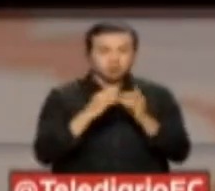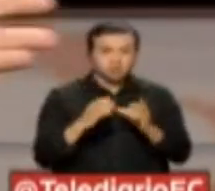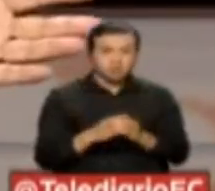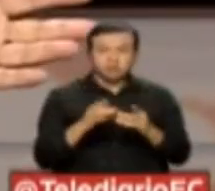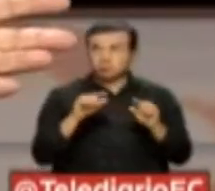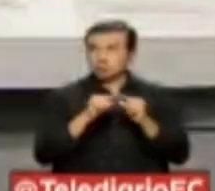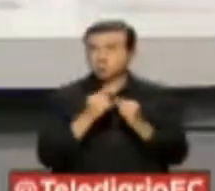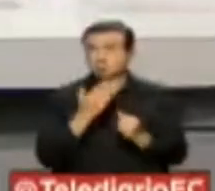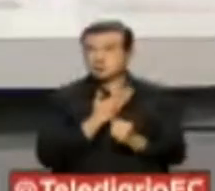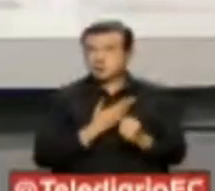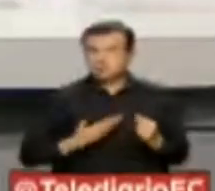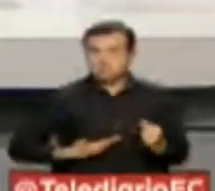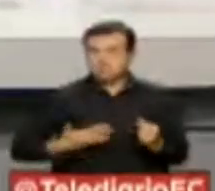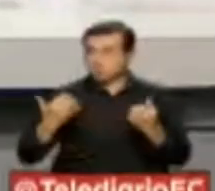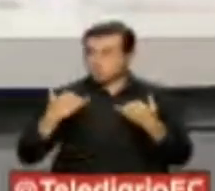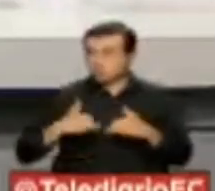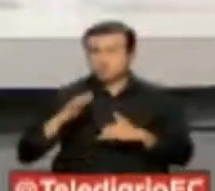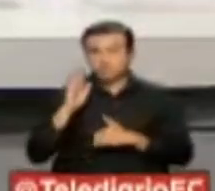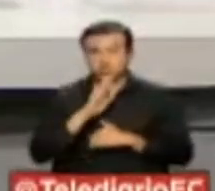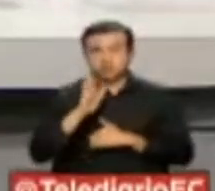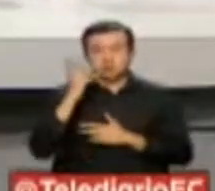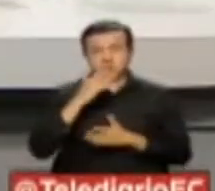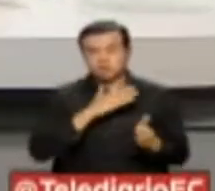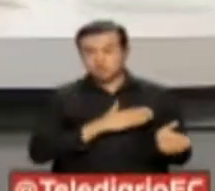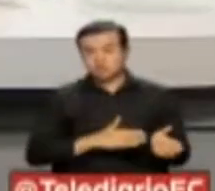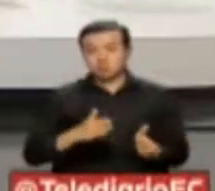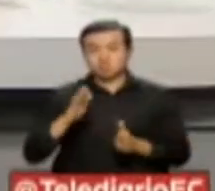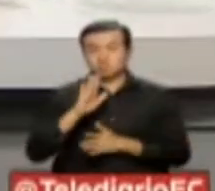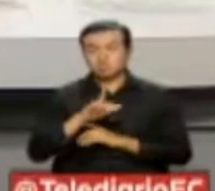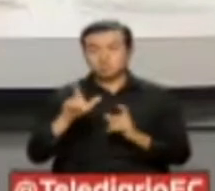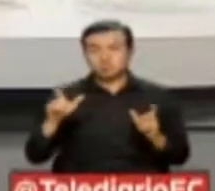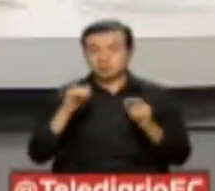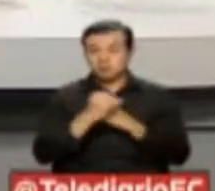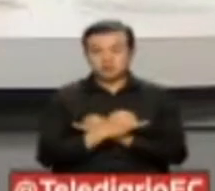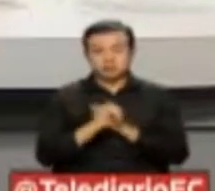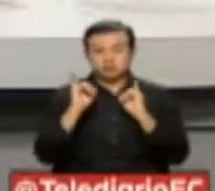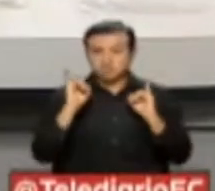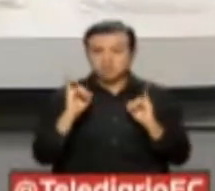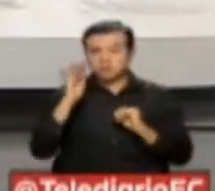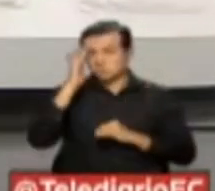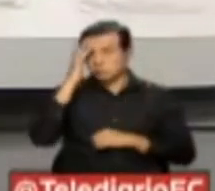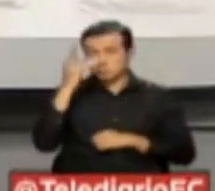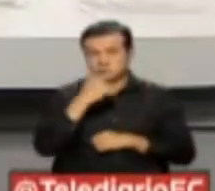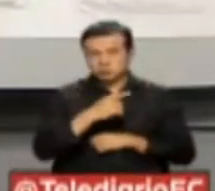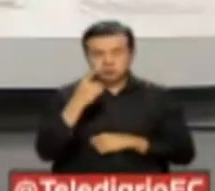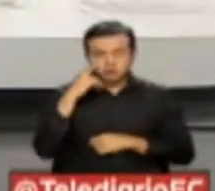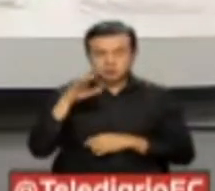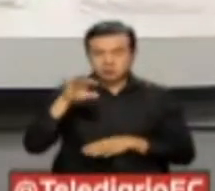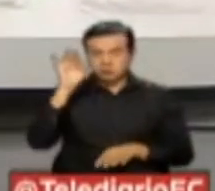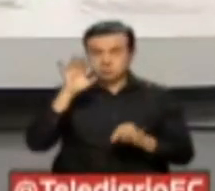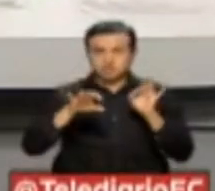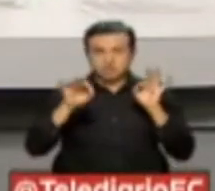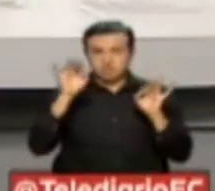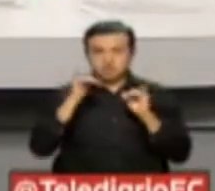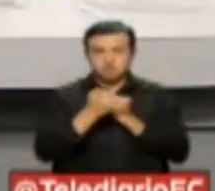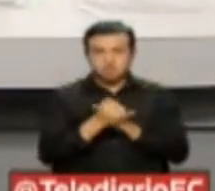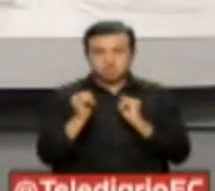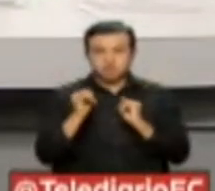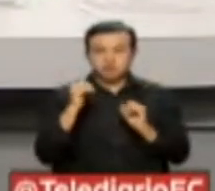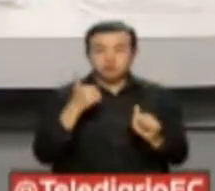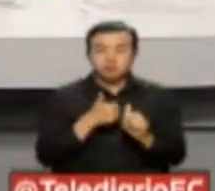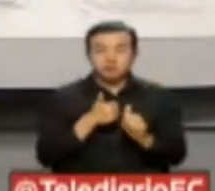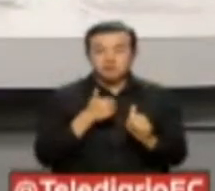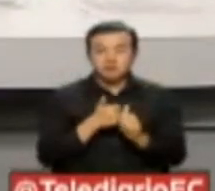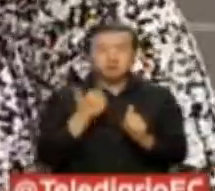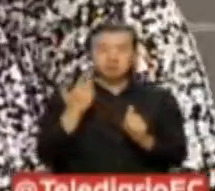ternas vienen del ejecutivo permanente aunque usted cumplen sus funciones se demuestra que es independiente porque para eso sería designado para que se independiente se nos vienen